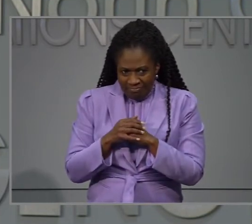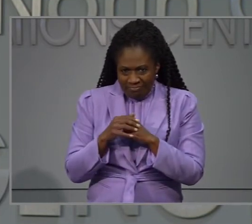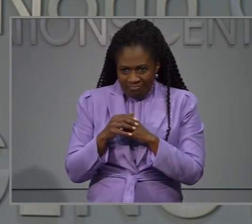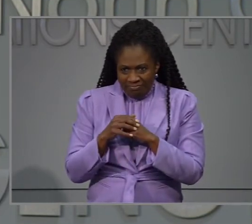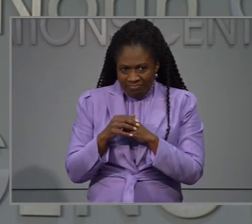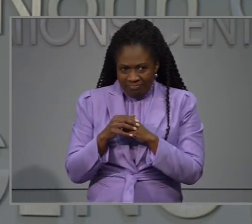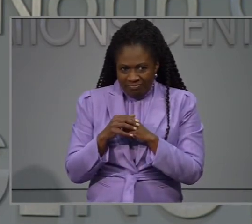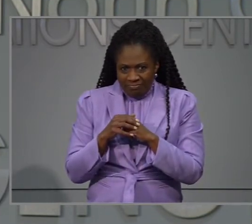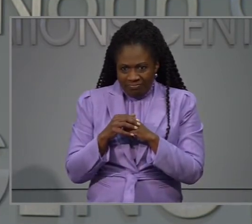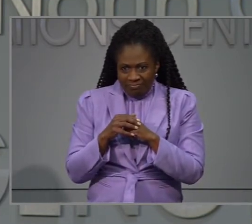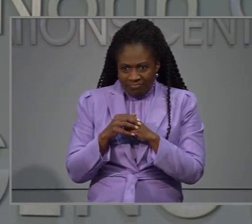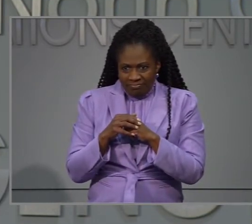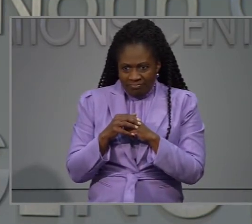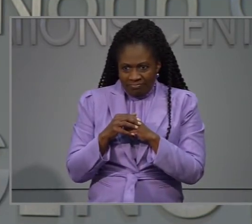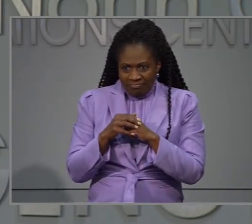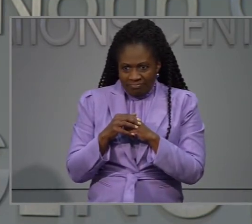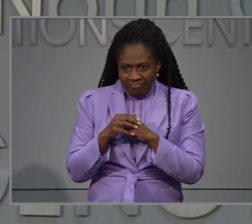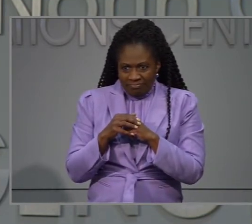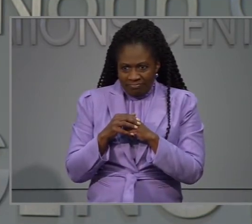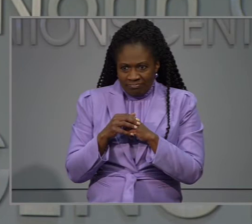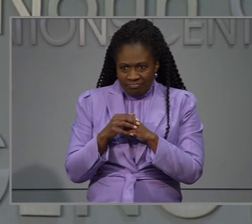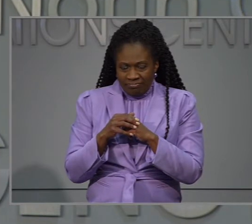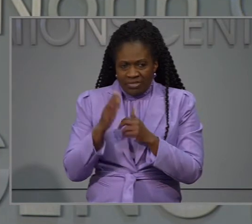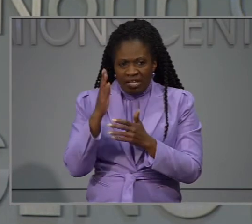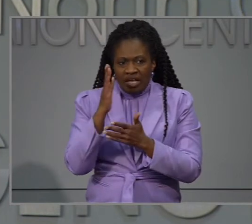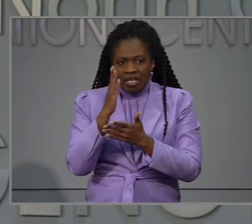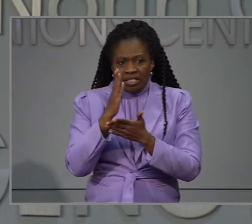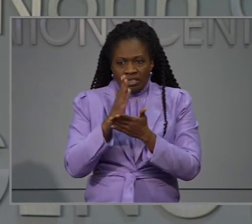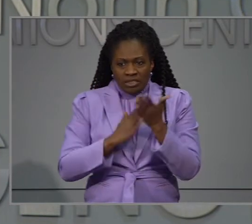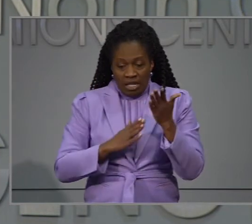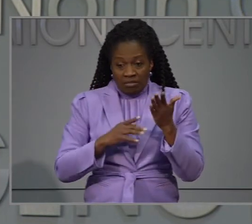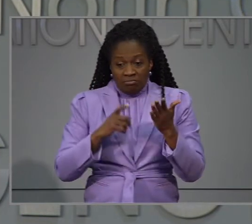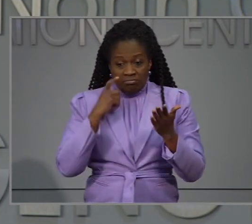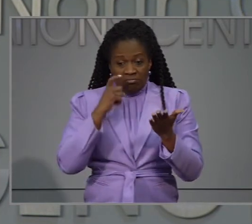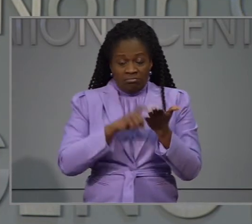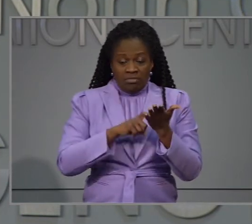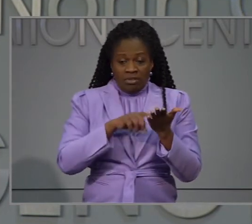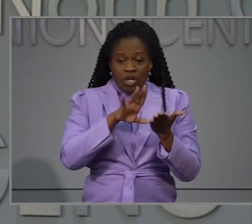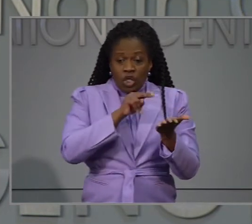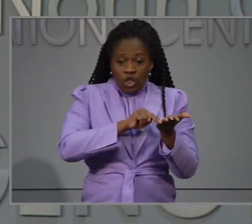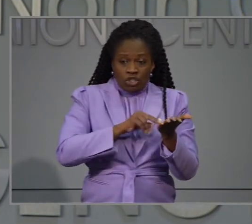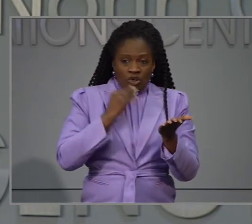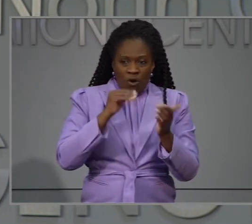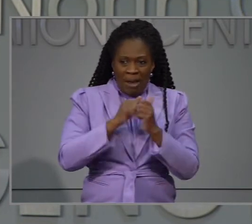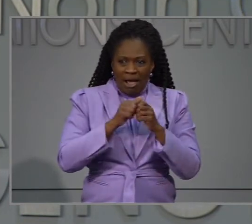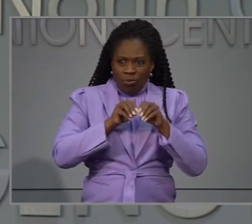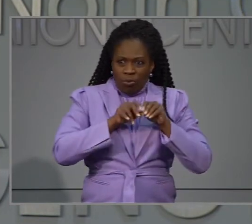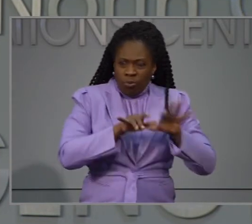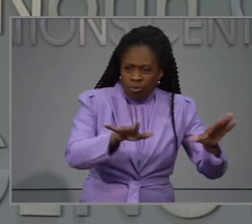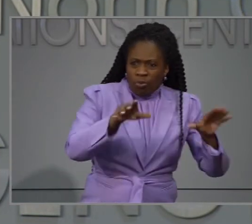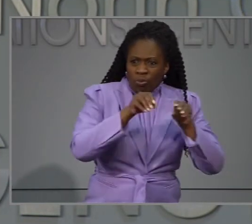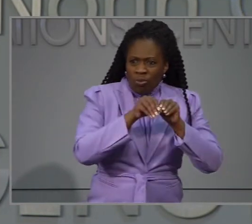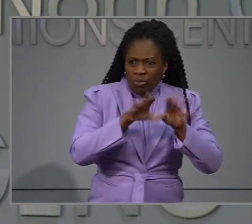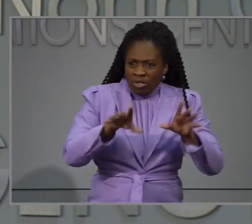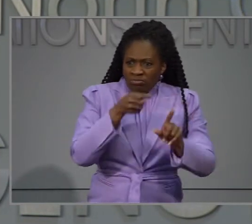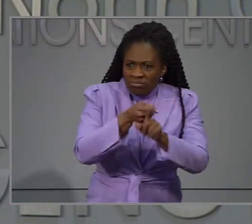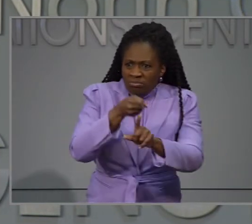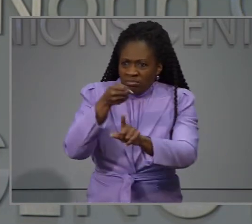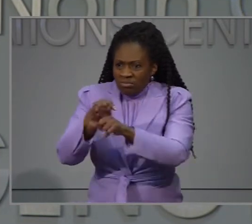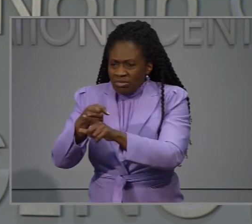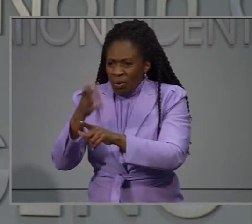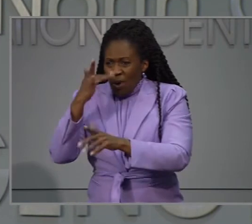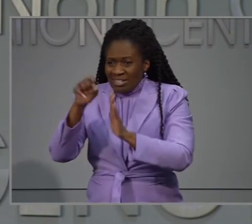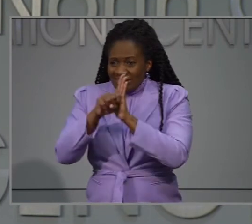ha habido muchas inconsistencias en como los condados están informando sobre los brotes de los asilos